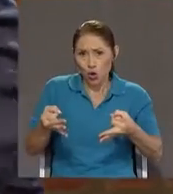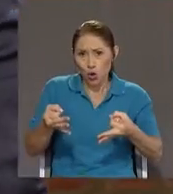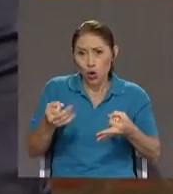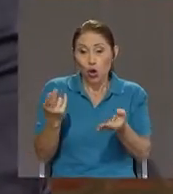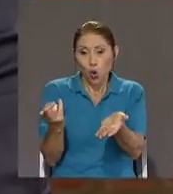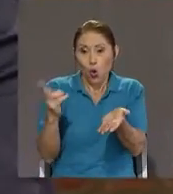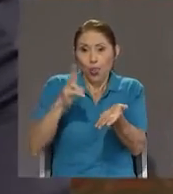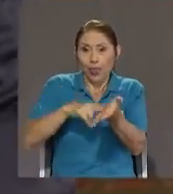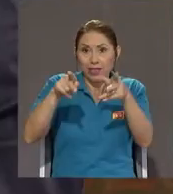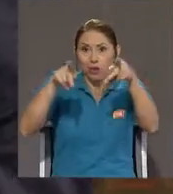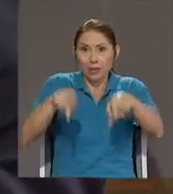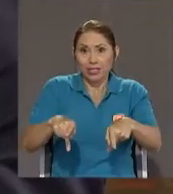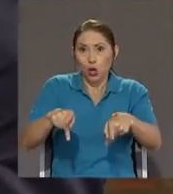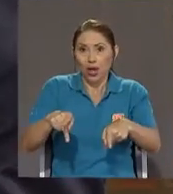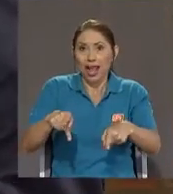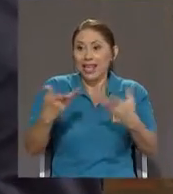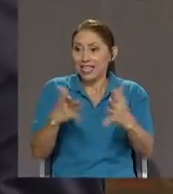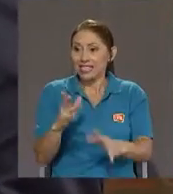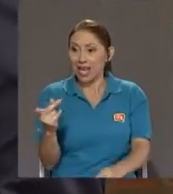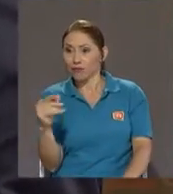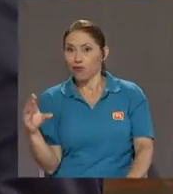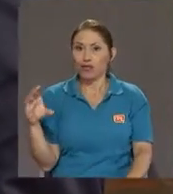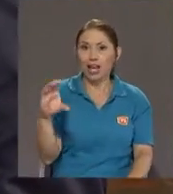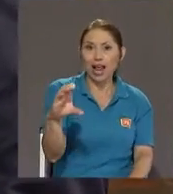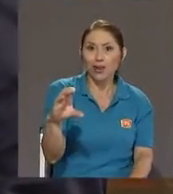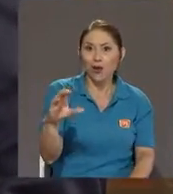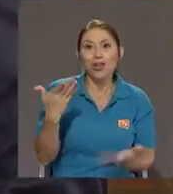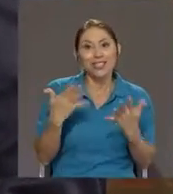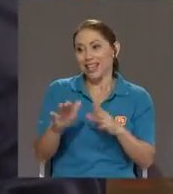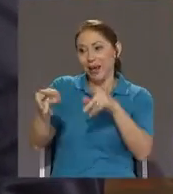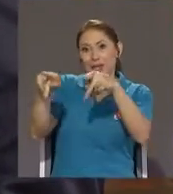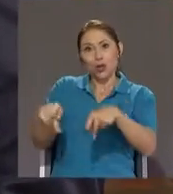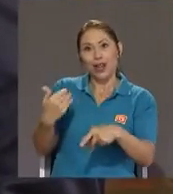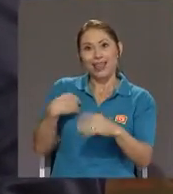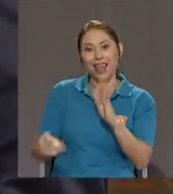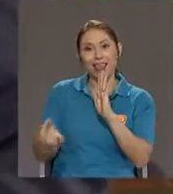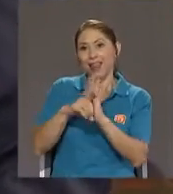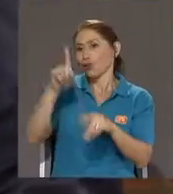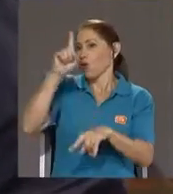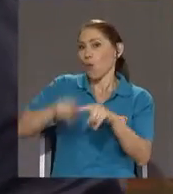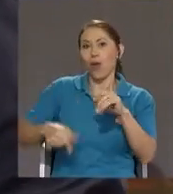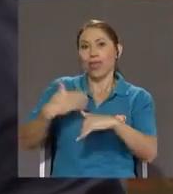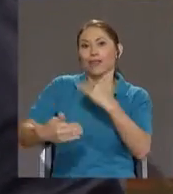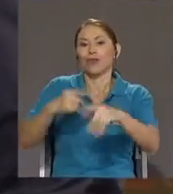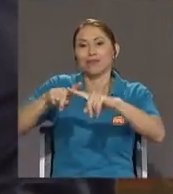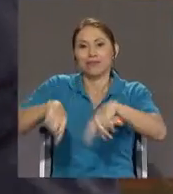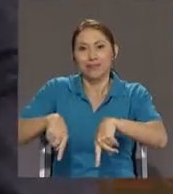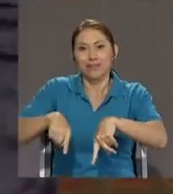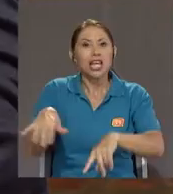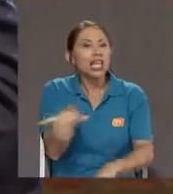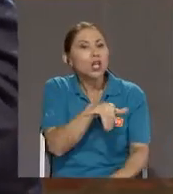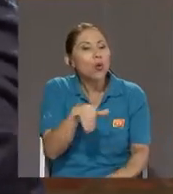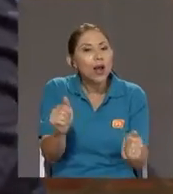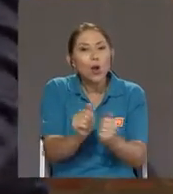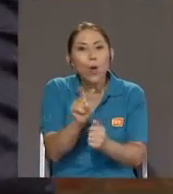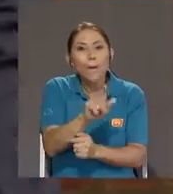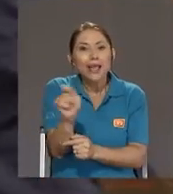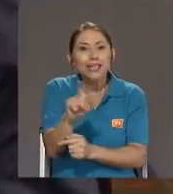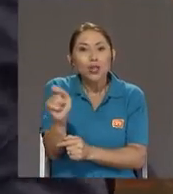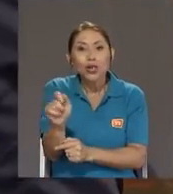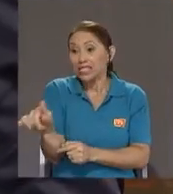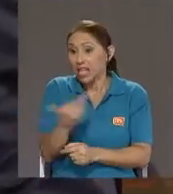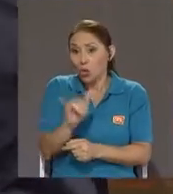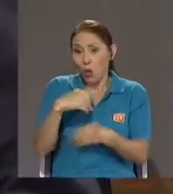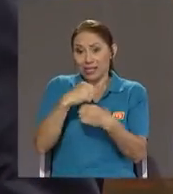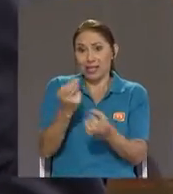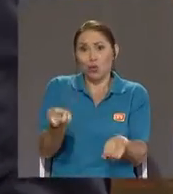una persona y le fija un salario, no, ya es un derecho de la persona, no se lo puede quitar, ¿verdad? Igual las pensiones, igual si va a comprar y hizo un